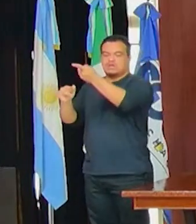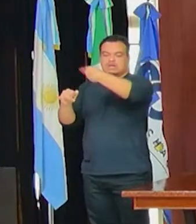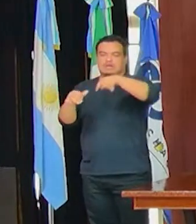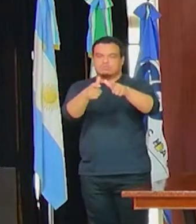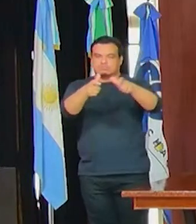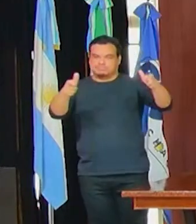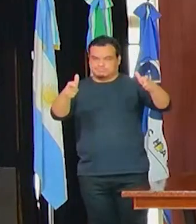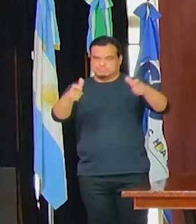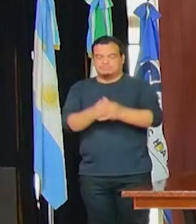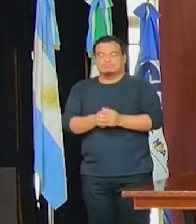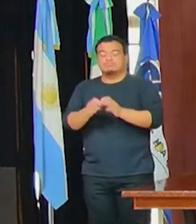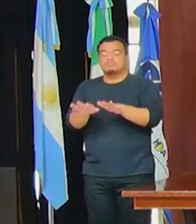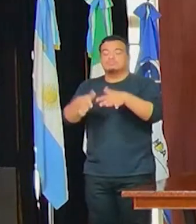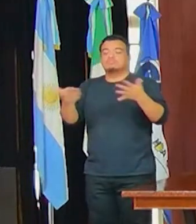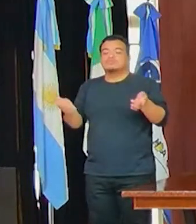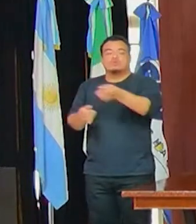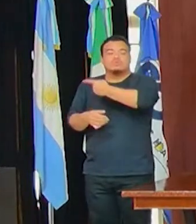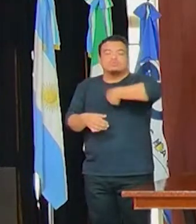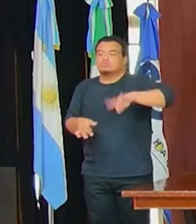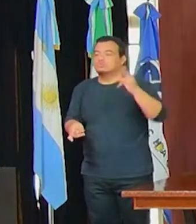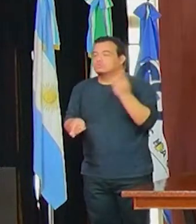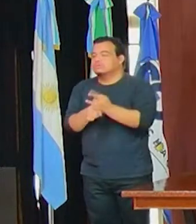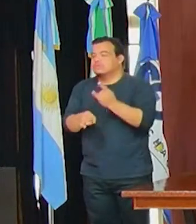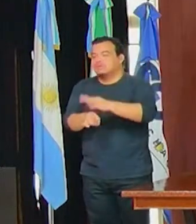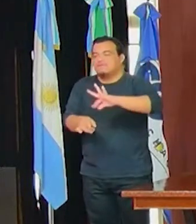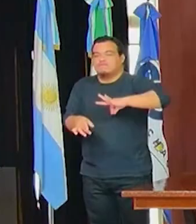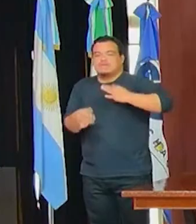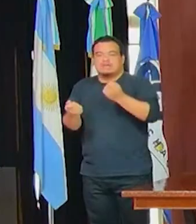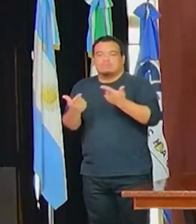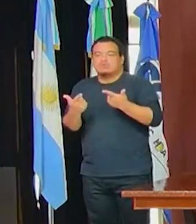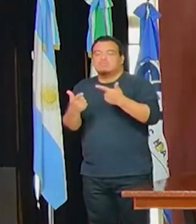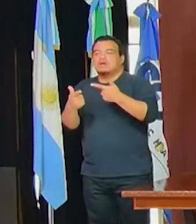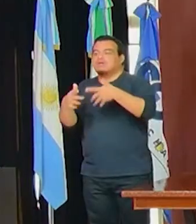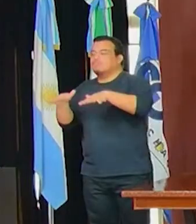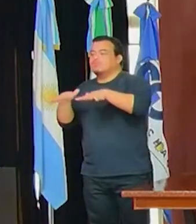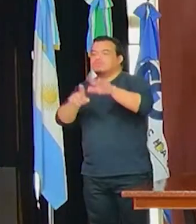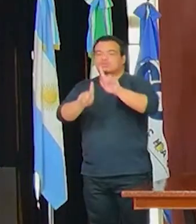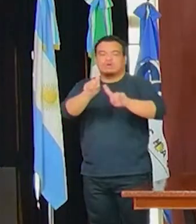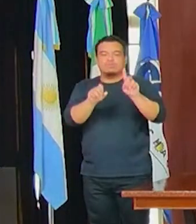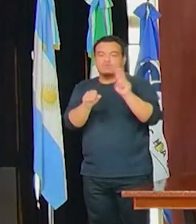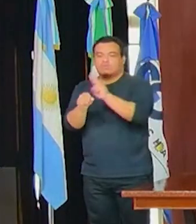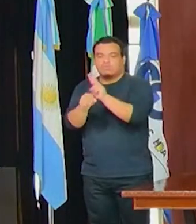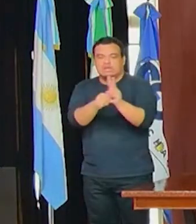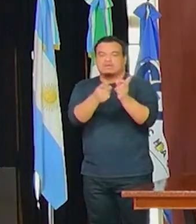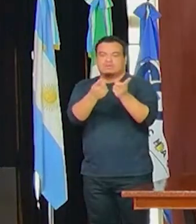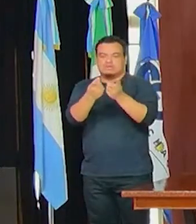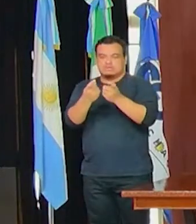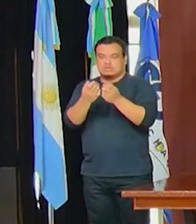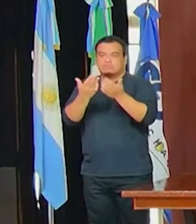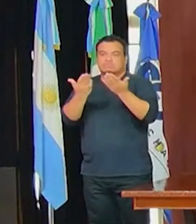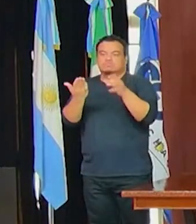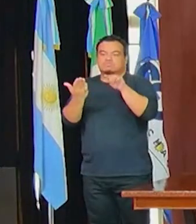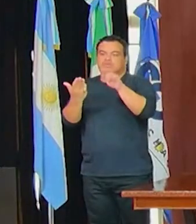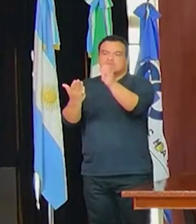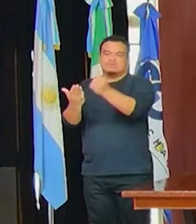en algún momento de nuestra vida vamos a necesitar cuidados. Por eso es muy importante que se haya estatuido para que se hagan eventos como estos y